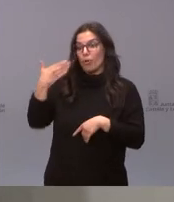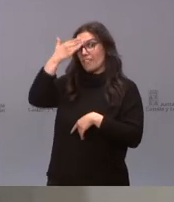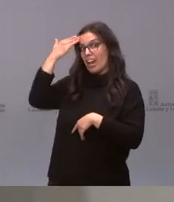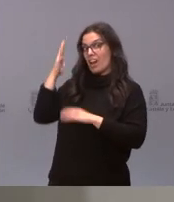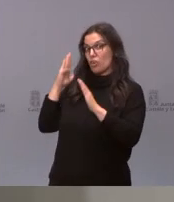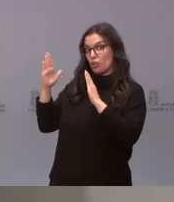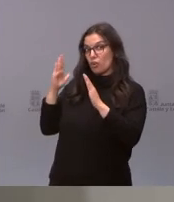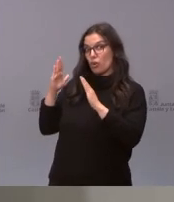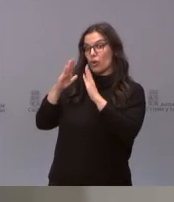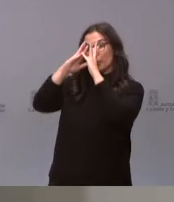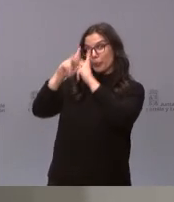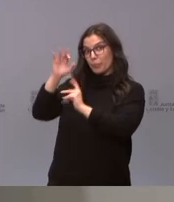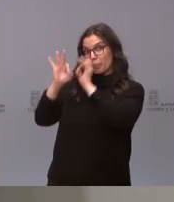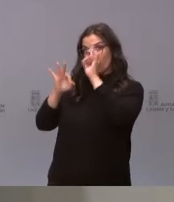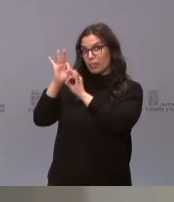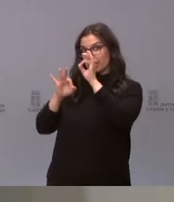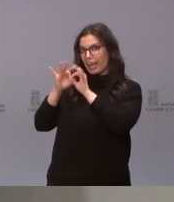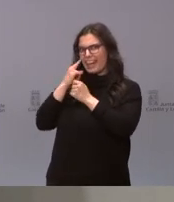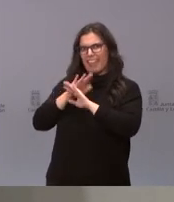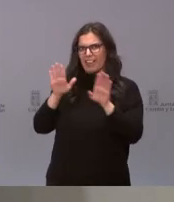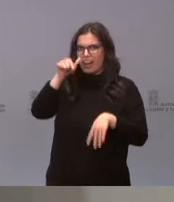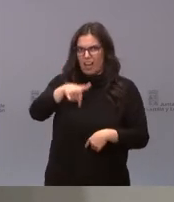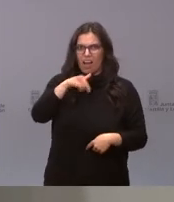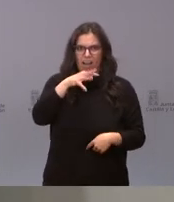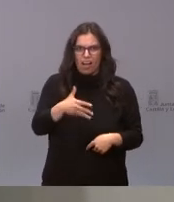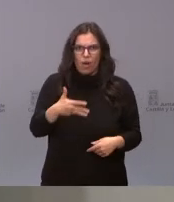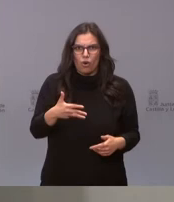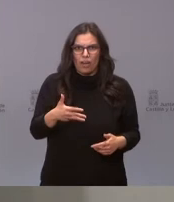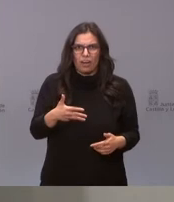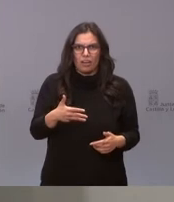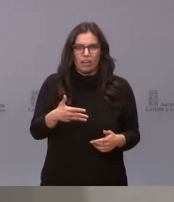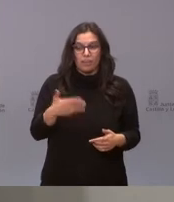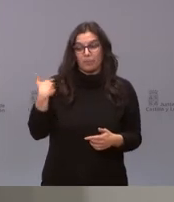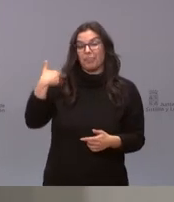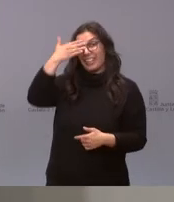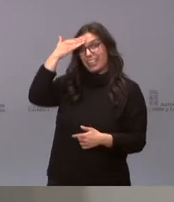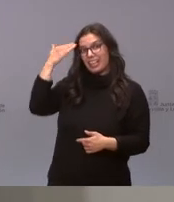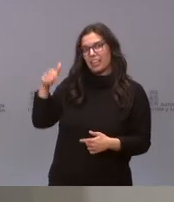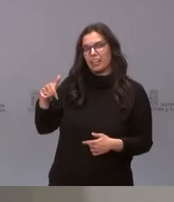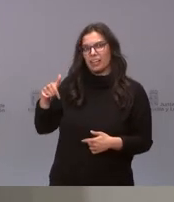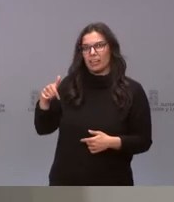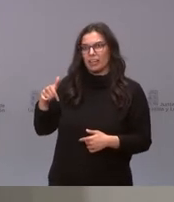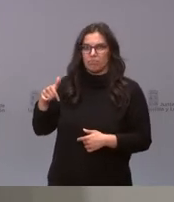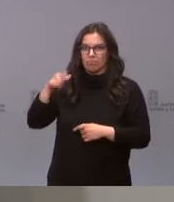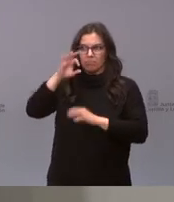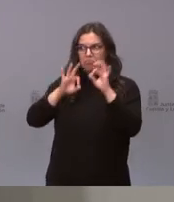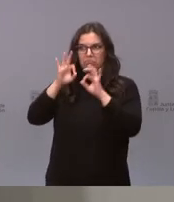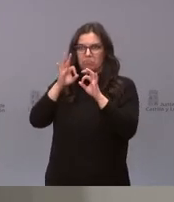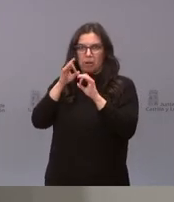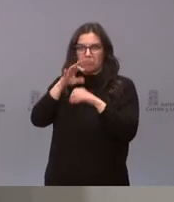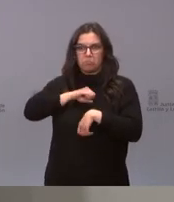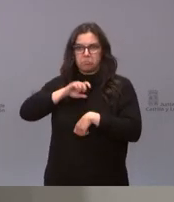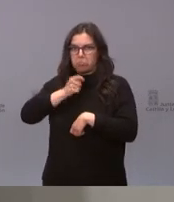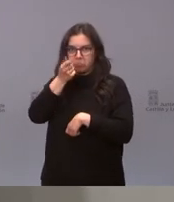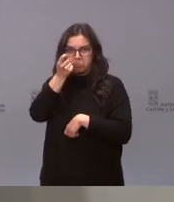acumulada que tenemos ahora ni muchísimo menos la incidencia acumulada que teníamos en el verano era muchísimo más baja y de